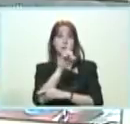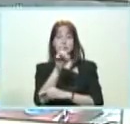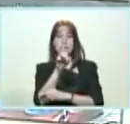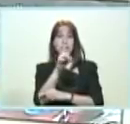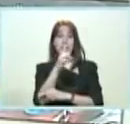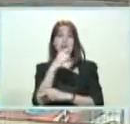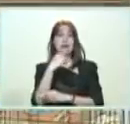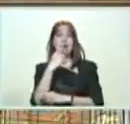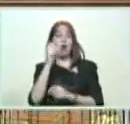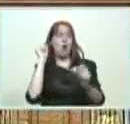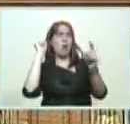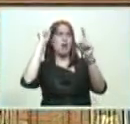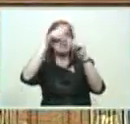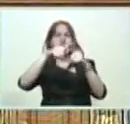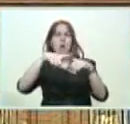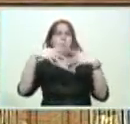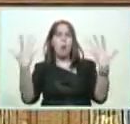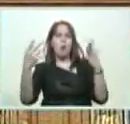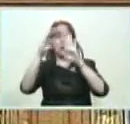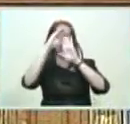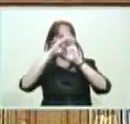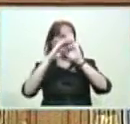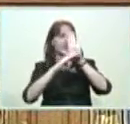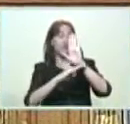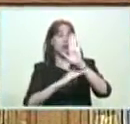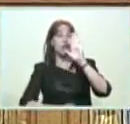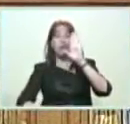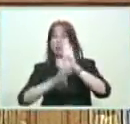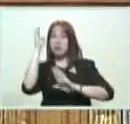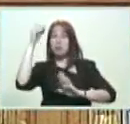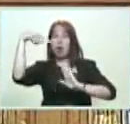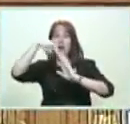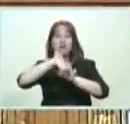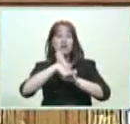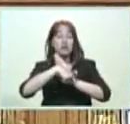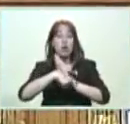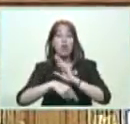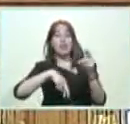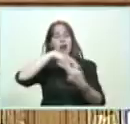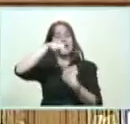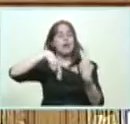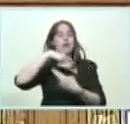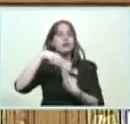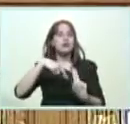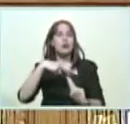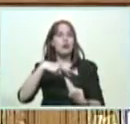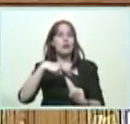los objetivos estratégicos y profundos de nuestra revolución.